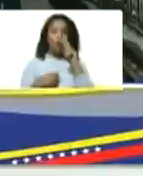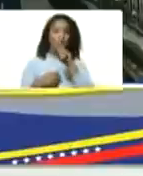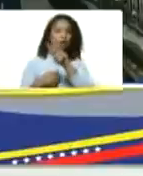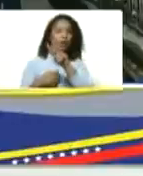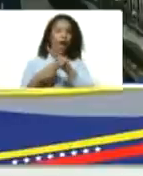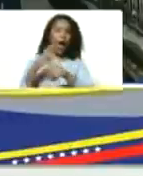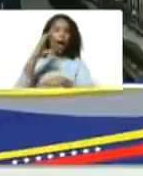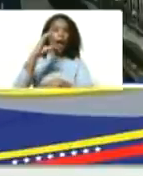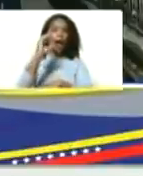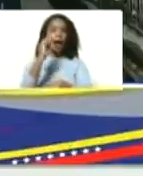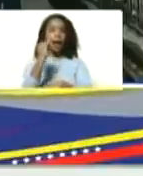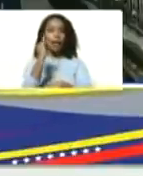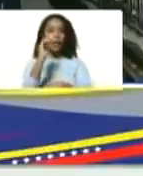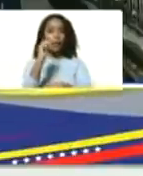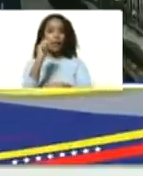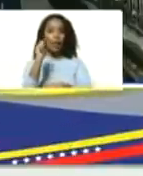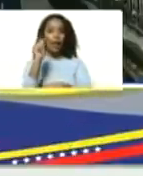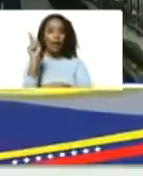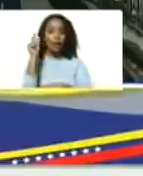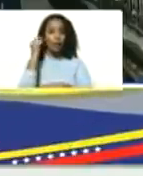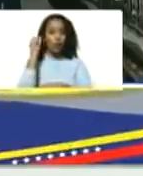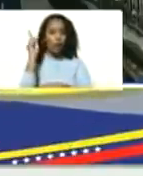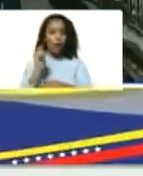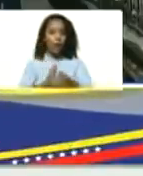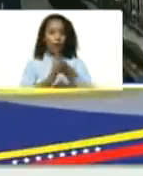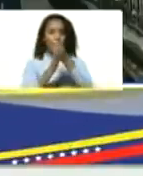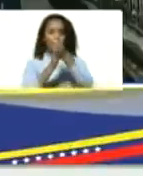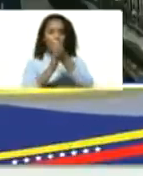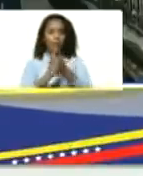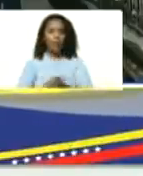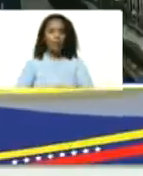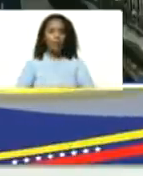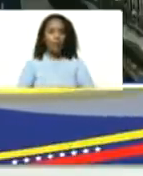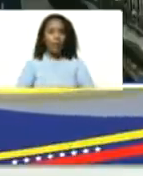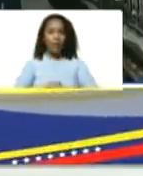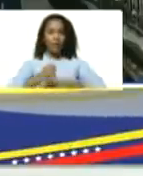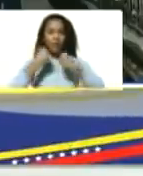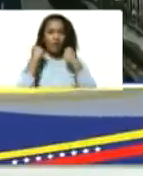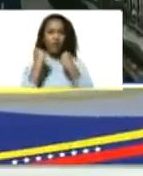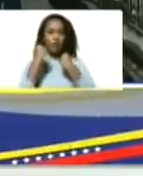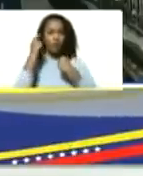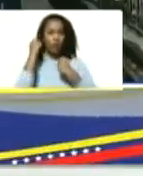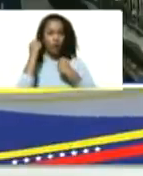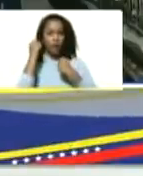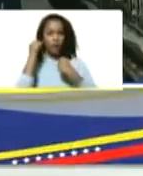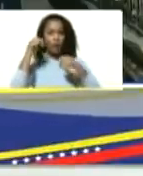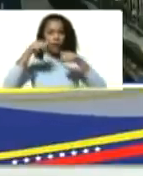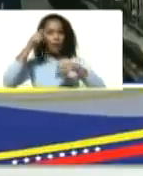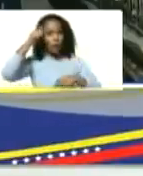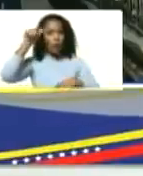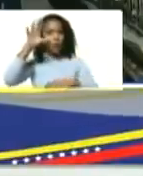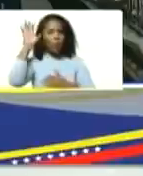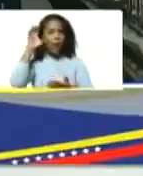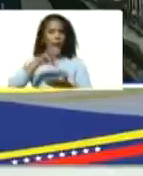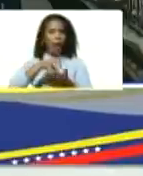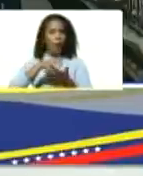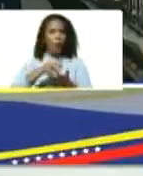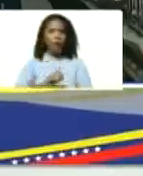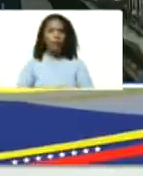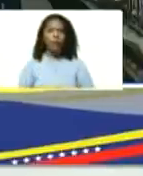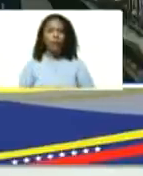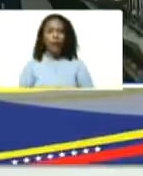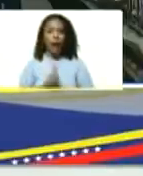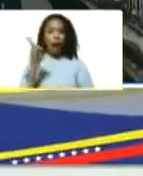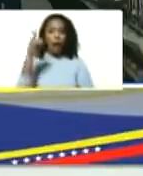carpio la lidereza la guerrera del pueblo de aragua y